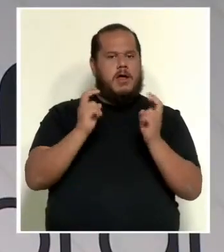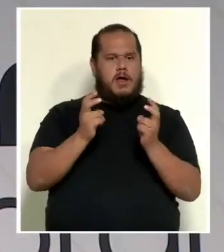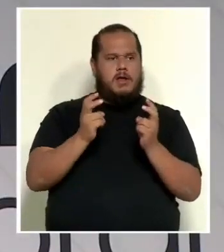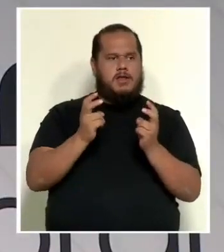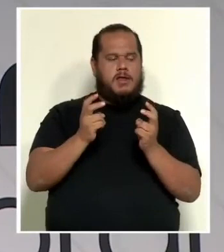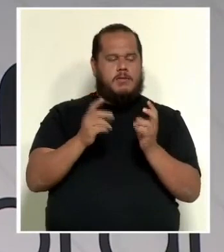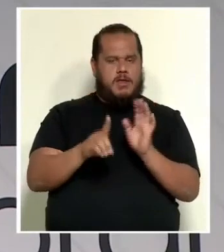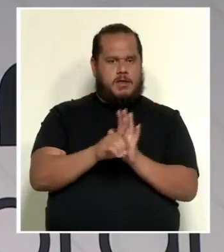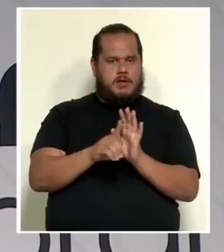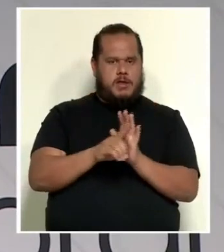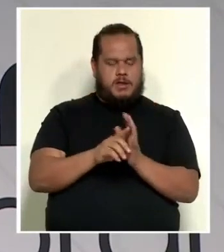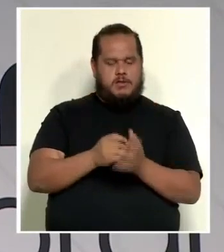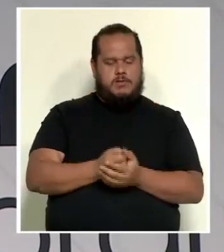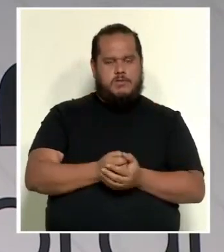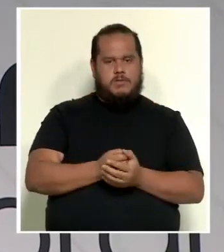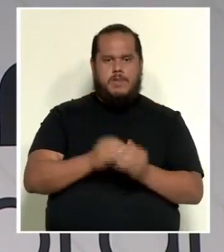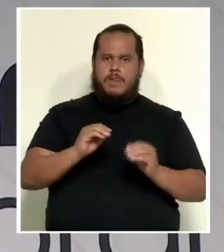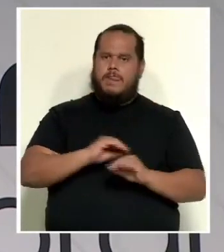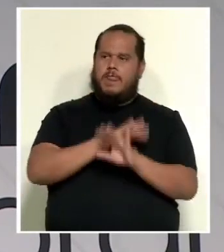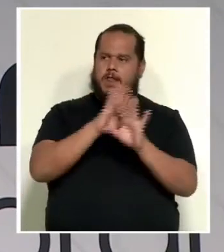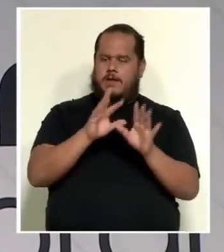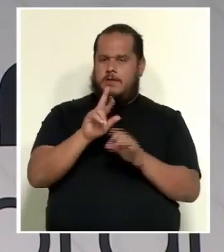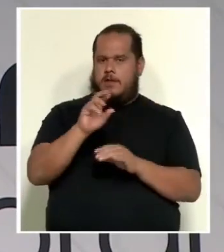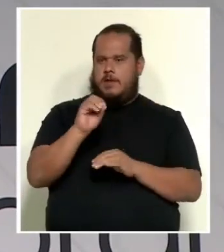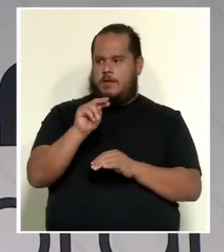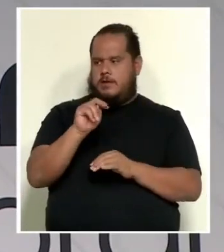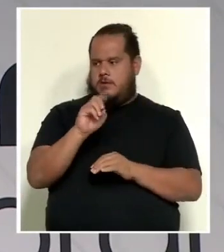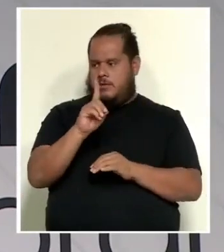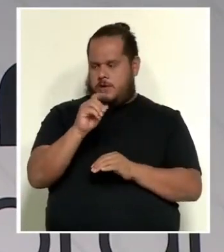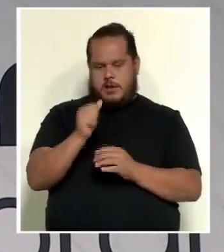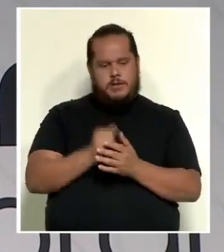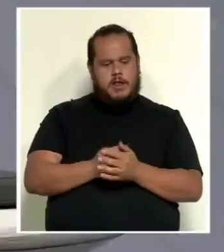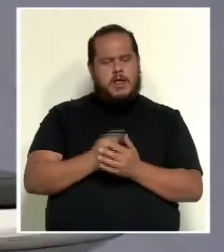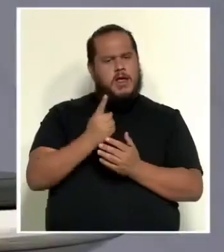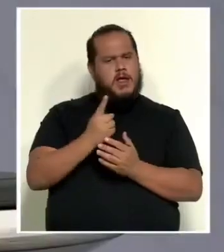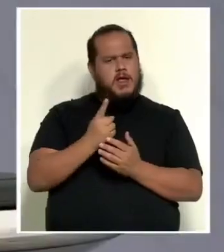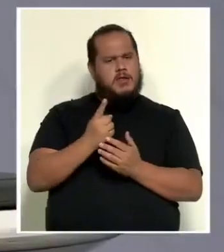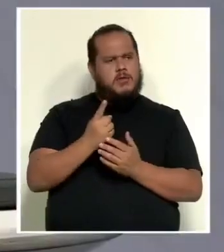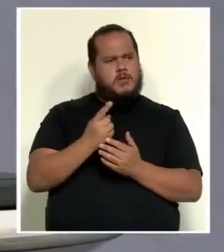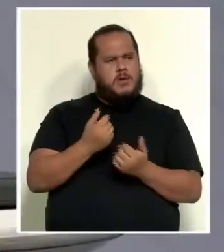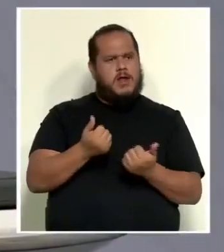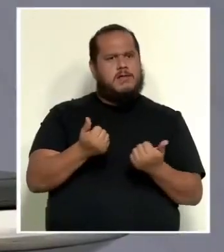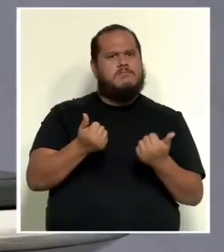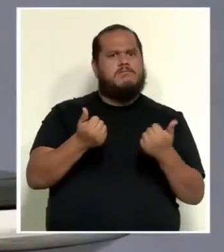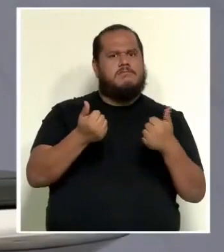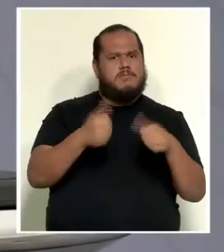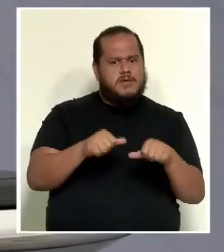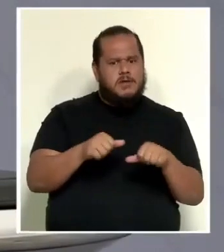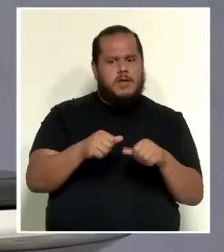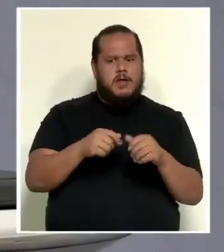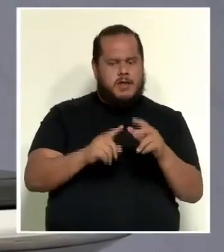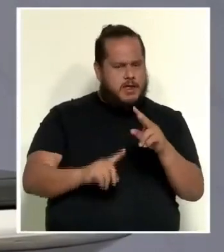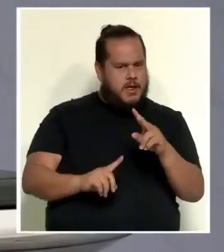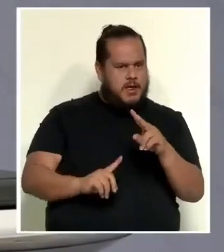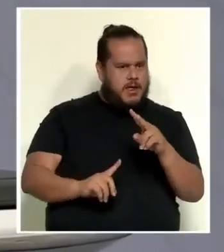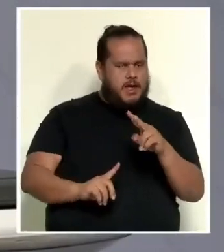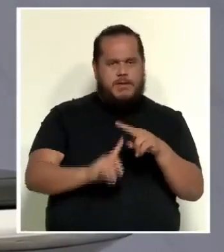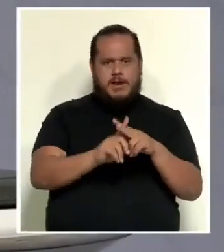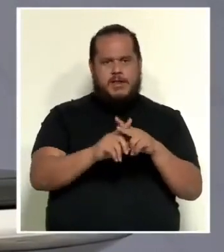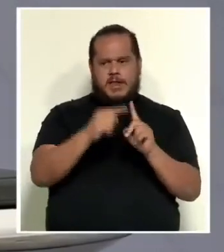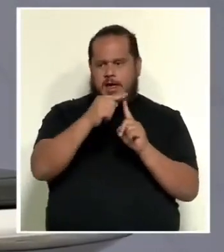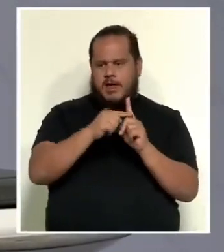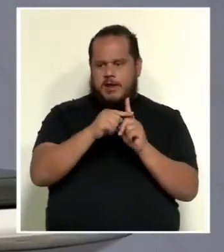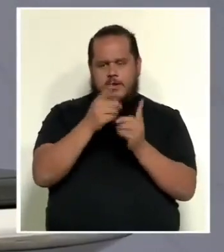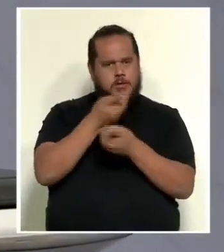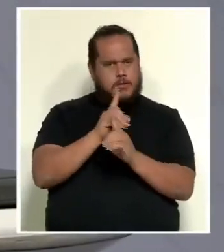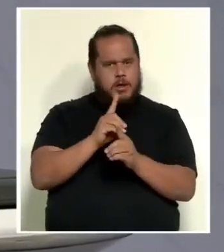los derechos, ¿no? Claramente, Ronald, es una casualidad que salga el índice de la democracia justamente cuando estamos